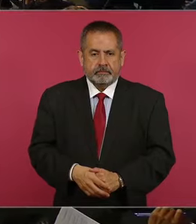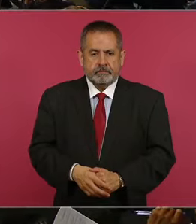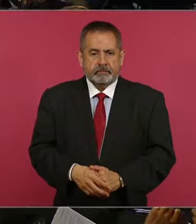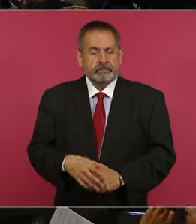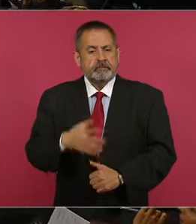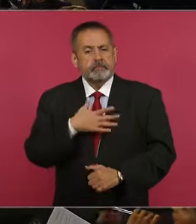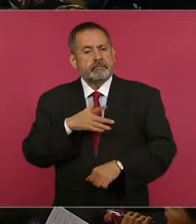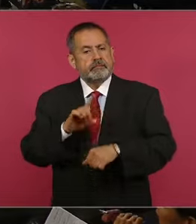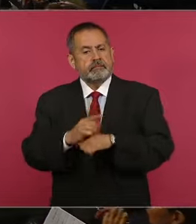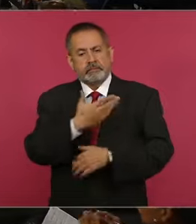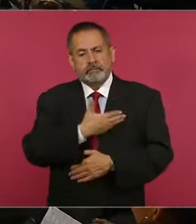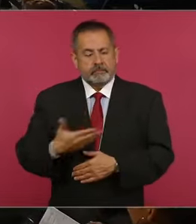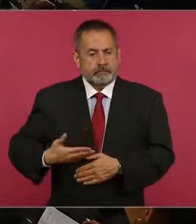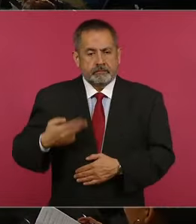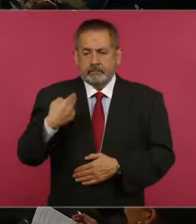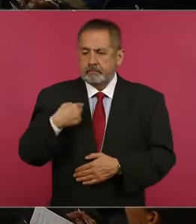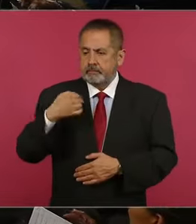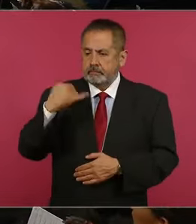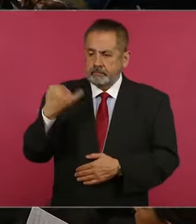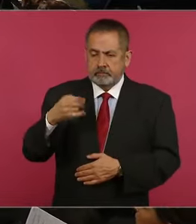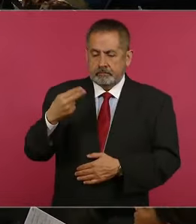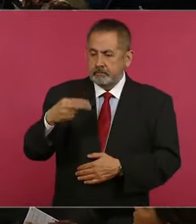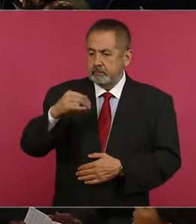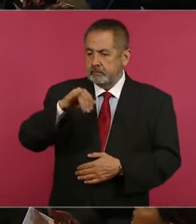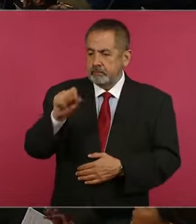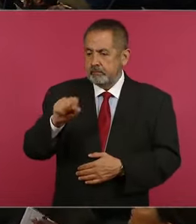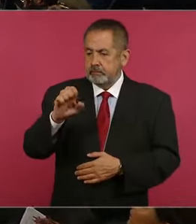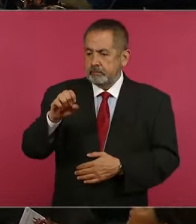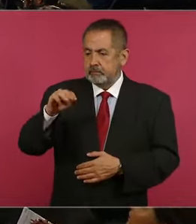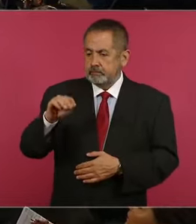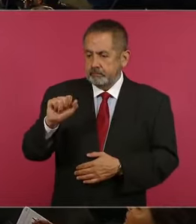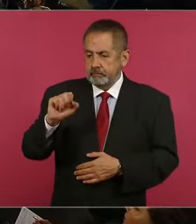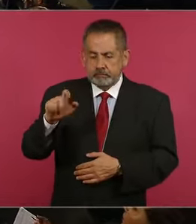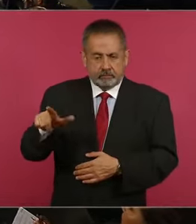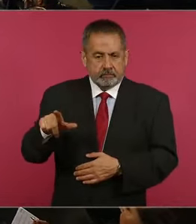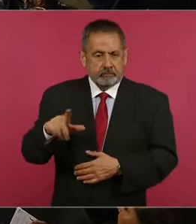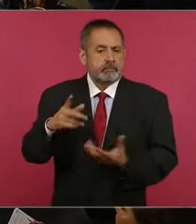Buenos días, presidente. José Manuel Fuentes, de Capital 21.